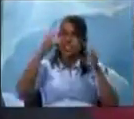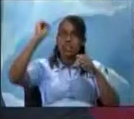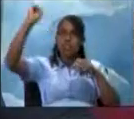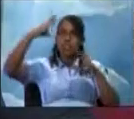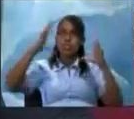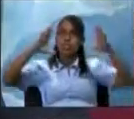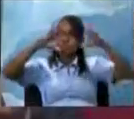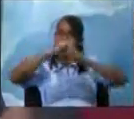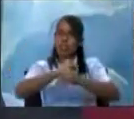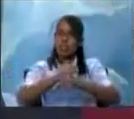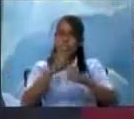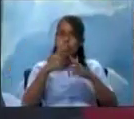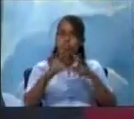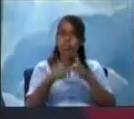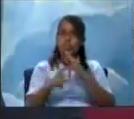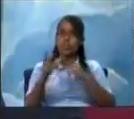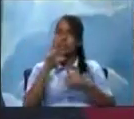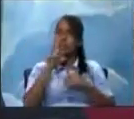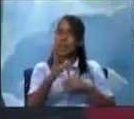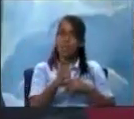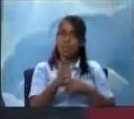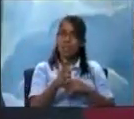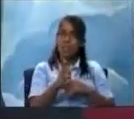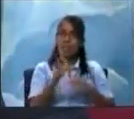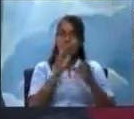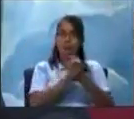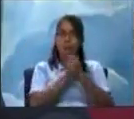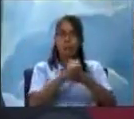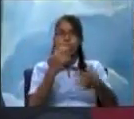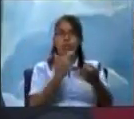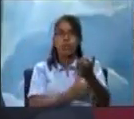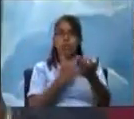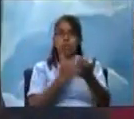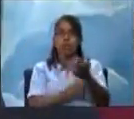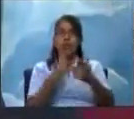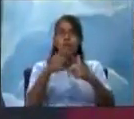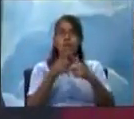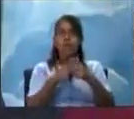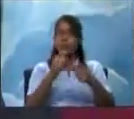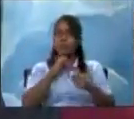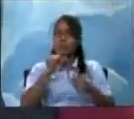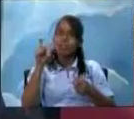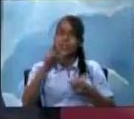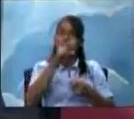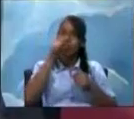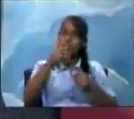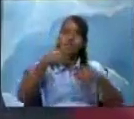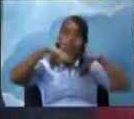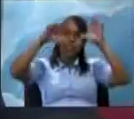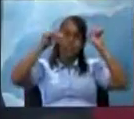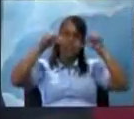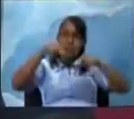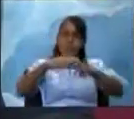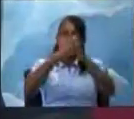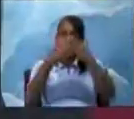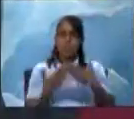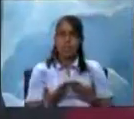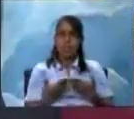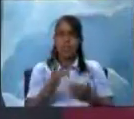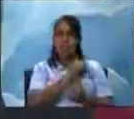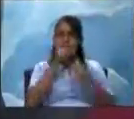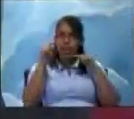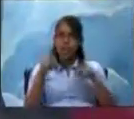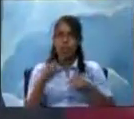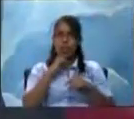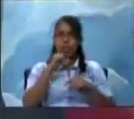se oscurecerá. Cosas terribles, hermano, amigo. Entonces es necesario de que usted entienda esta palabra,